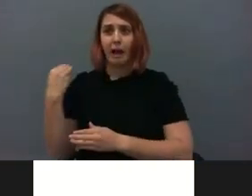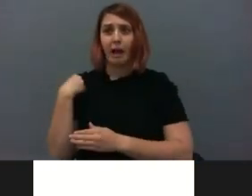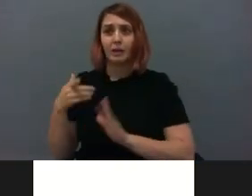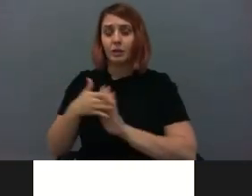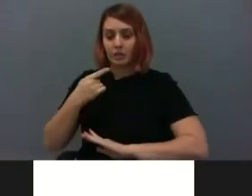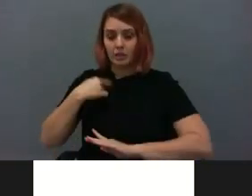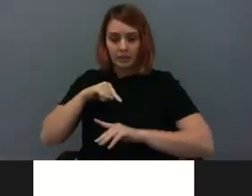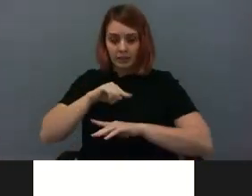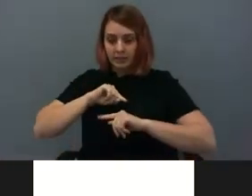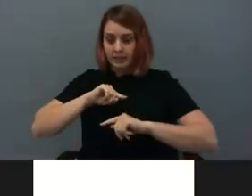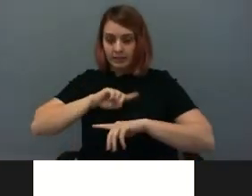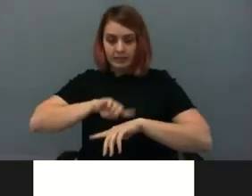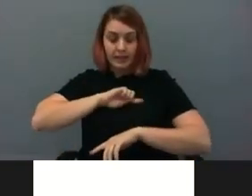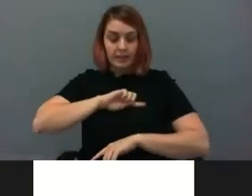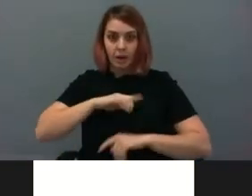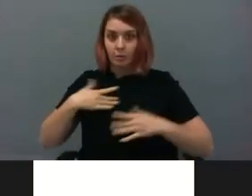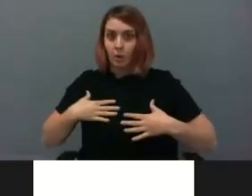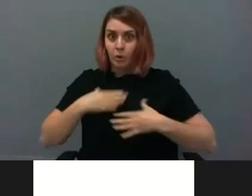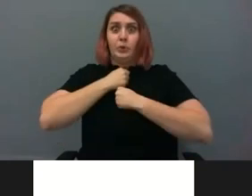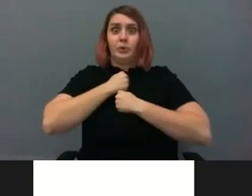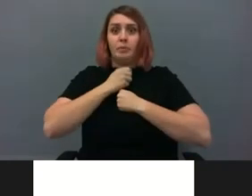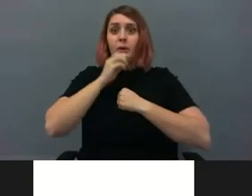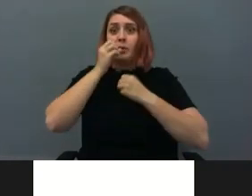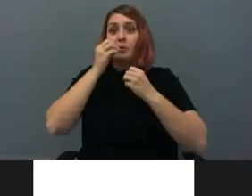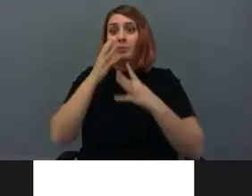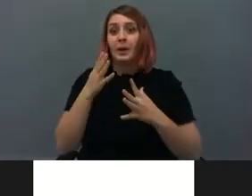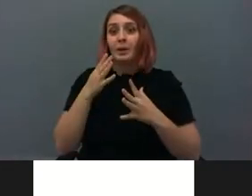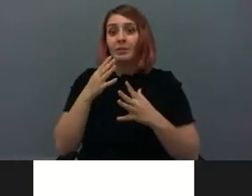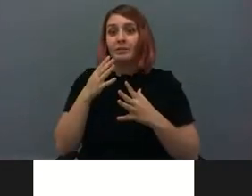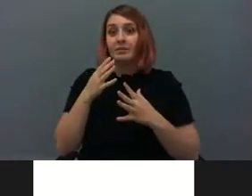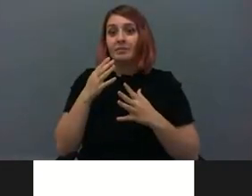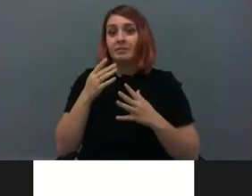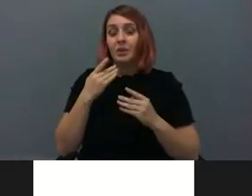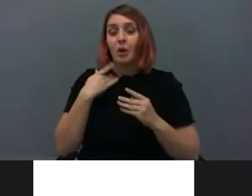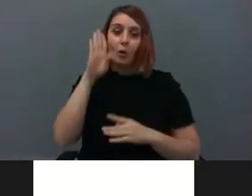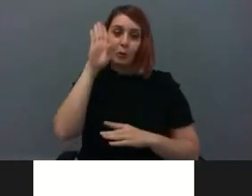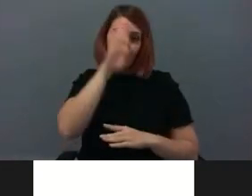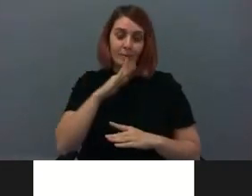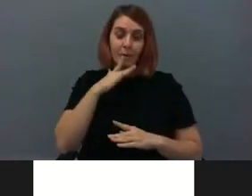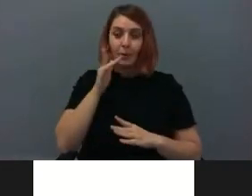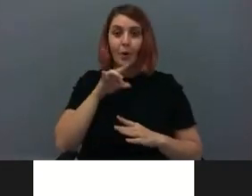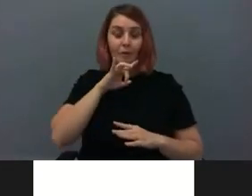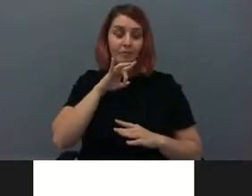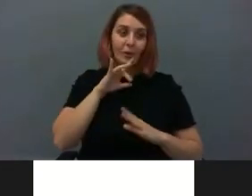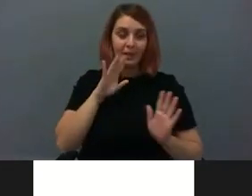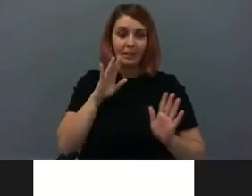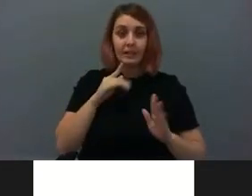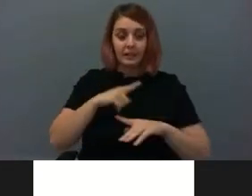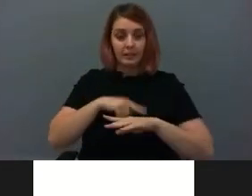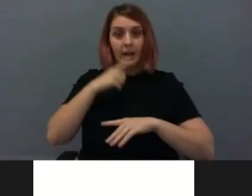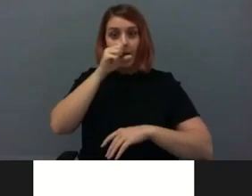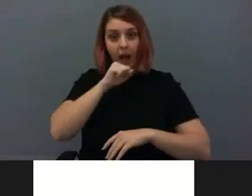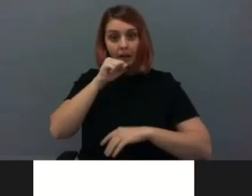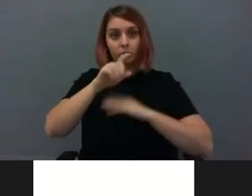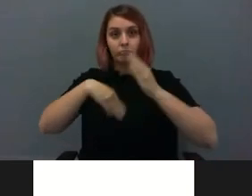poco desbordada, pero bueno, pues lo camuflaba pues con las alegrías que me daban mis hijos, ¿vale? Y así van pasando los años